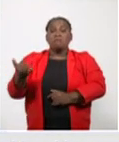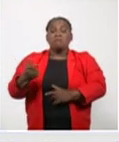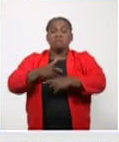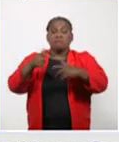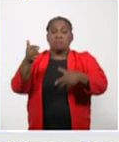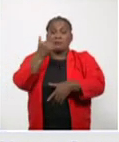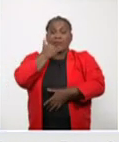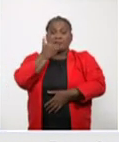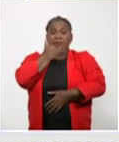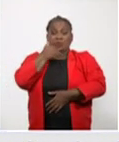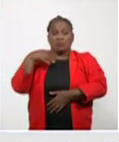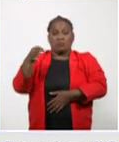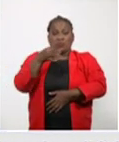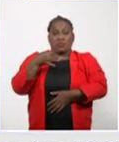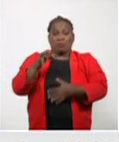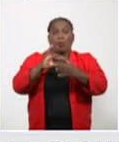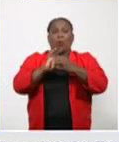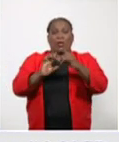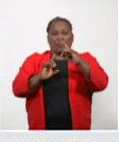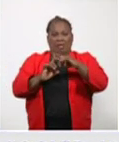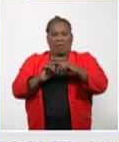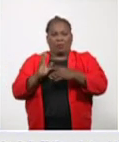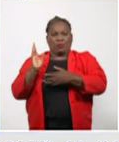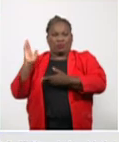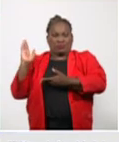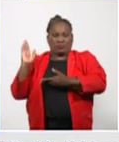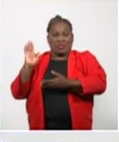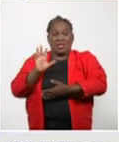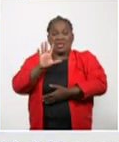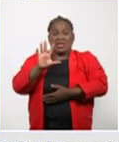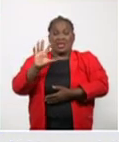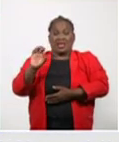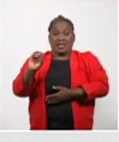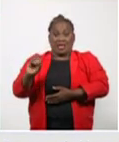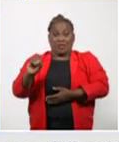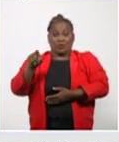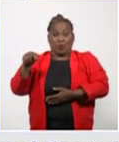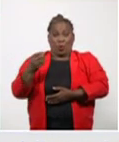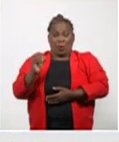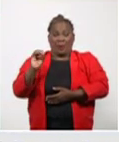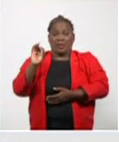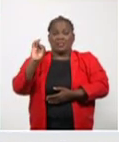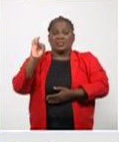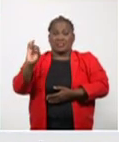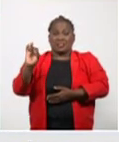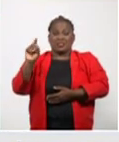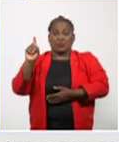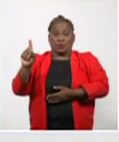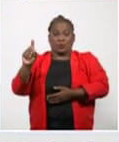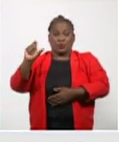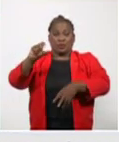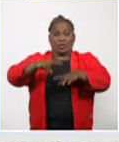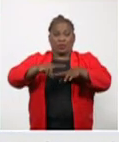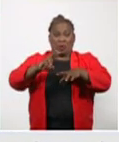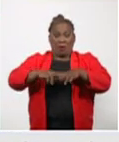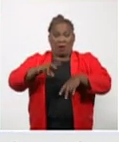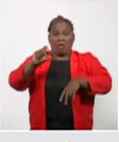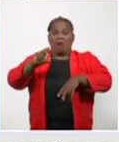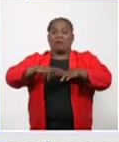el municipio de Guantánamo con una tasa de 500,71, Centro Habana, Habana